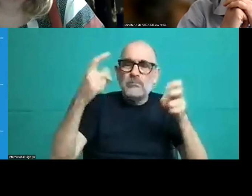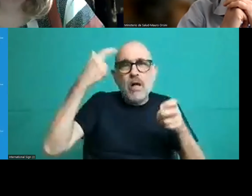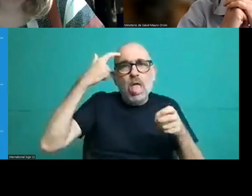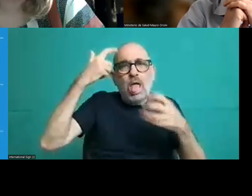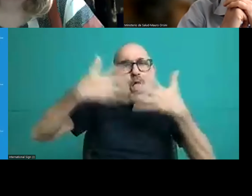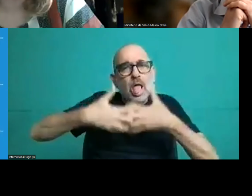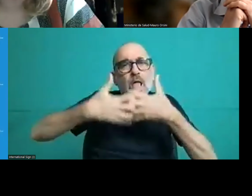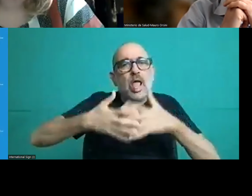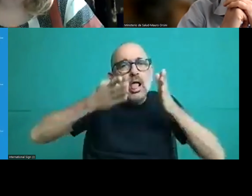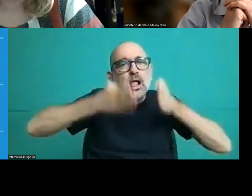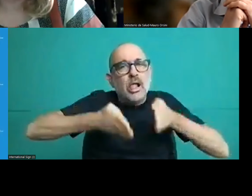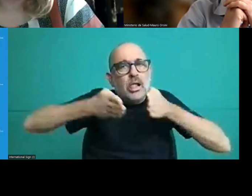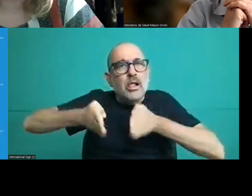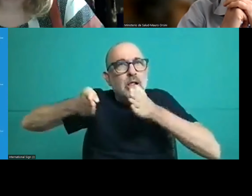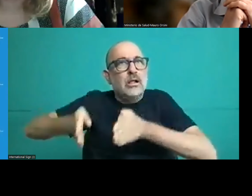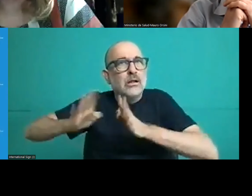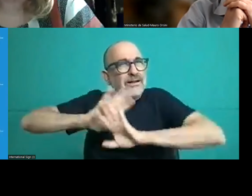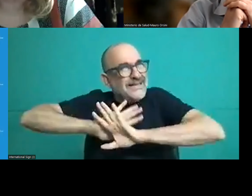formación